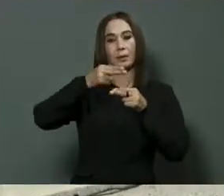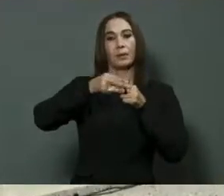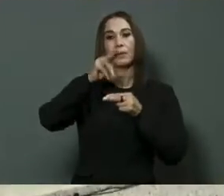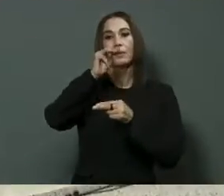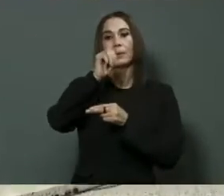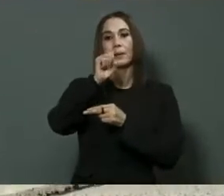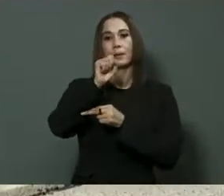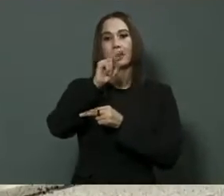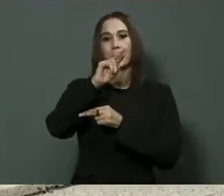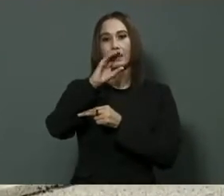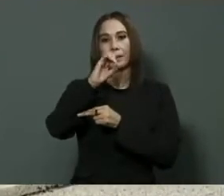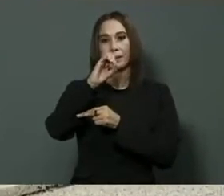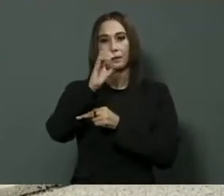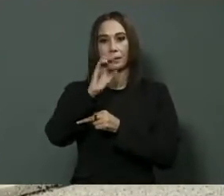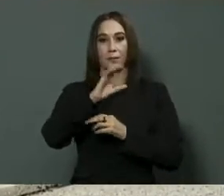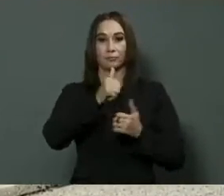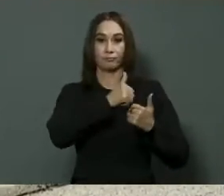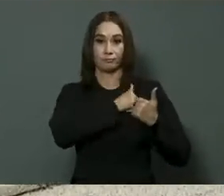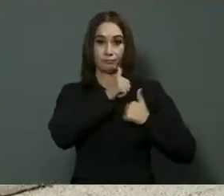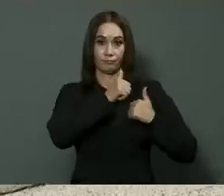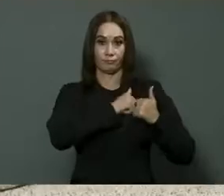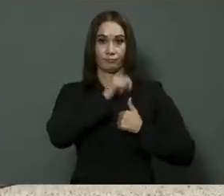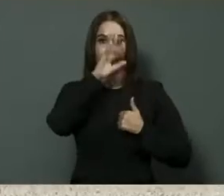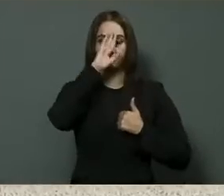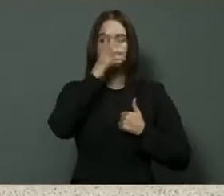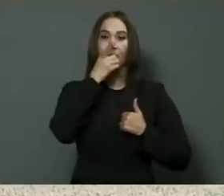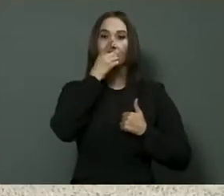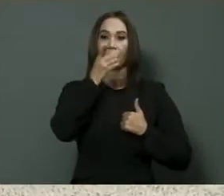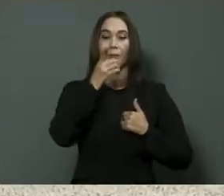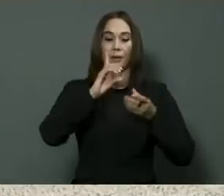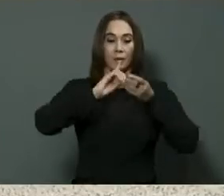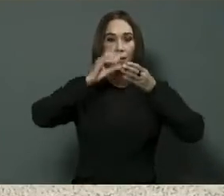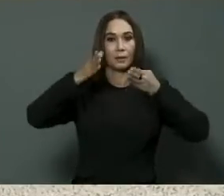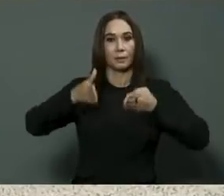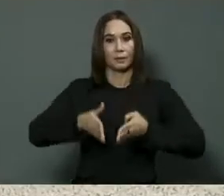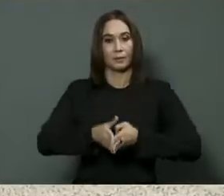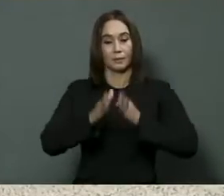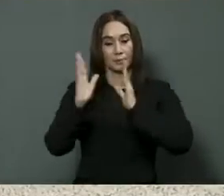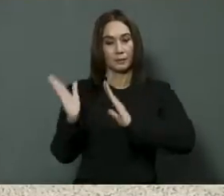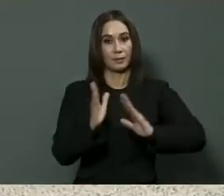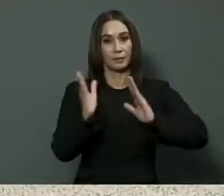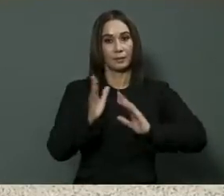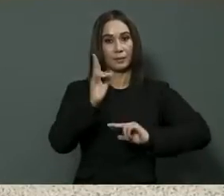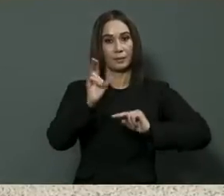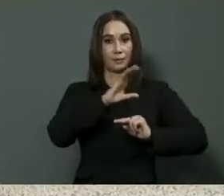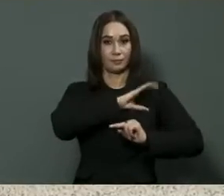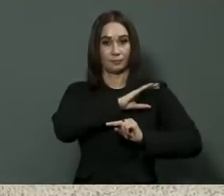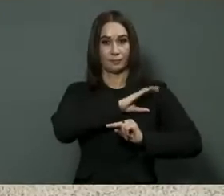Ejército República Dominicana, director de operaciones.